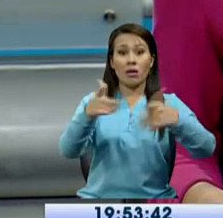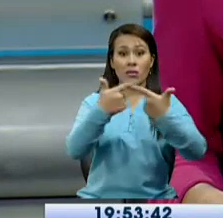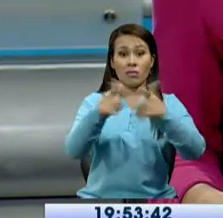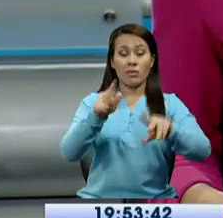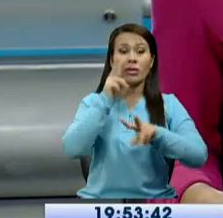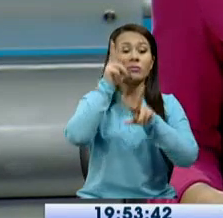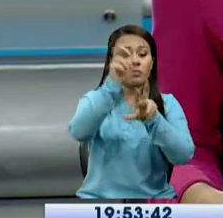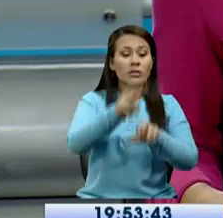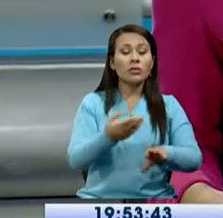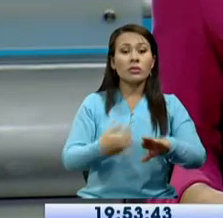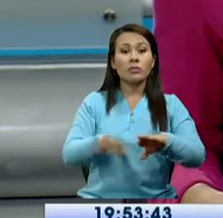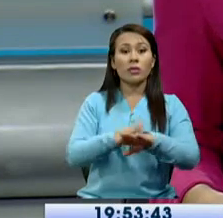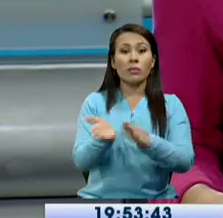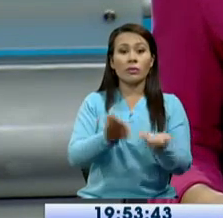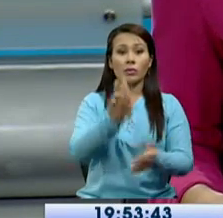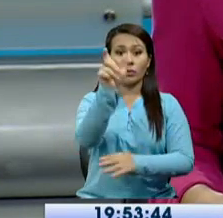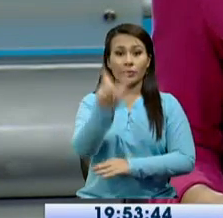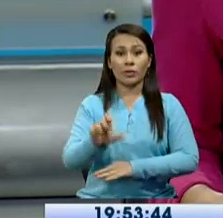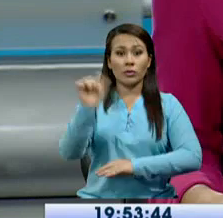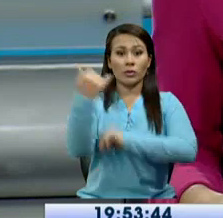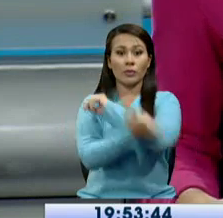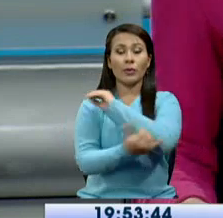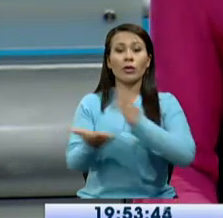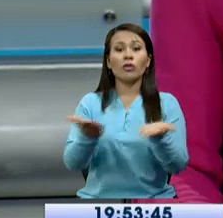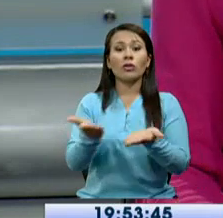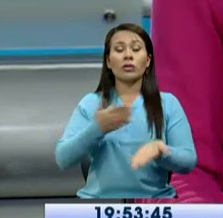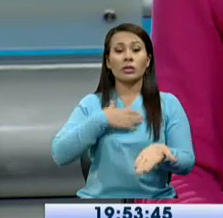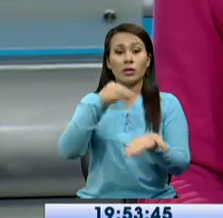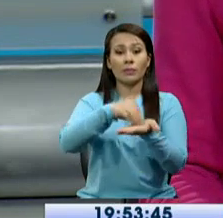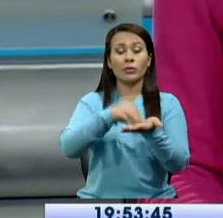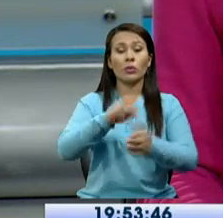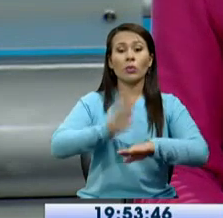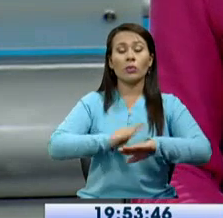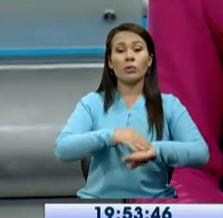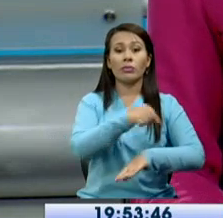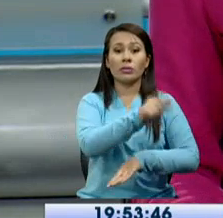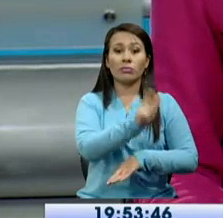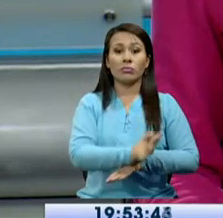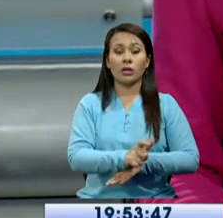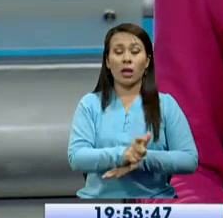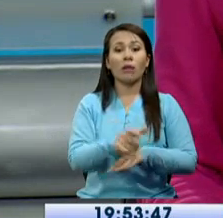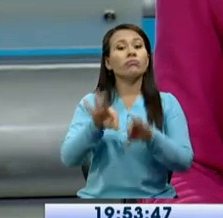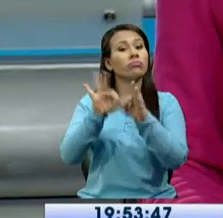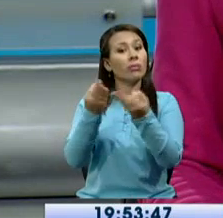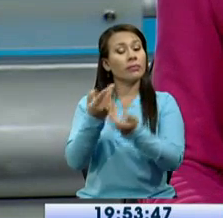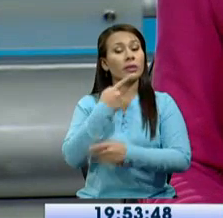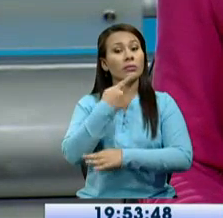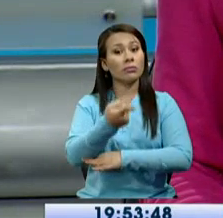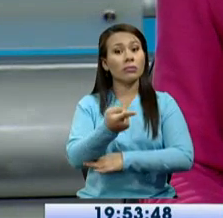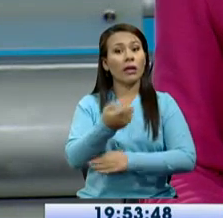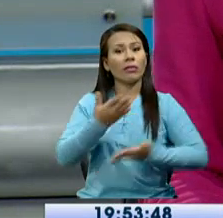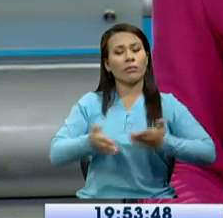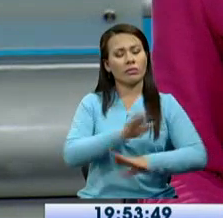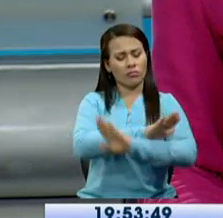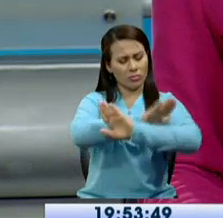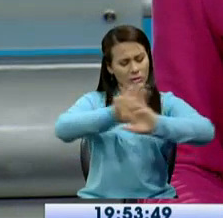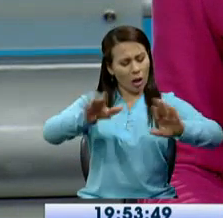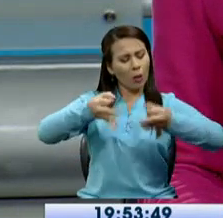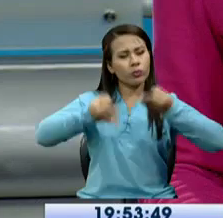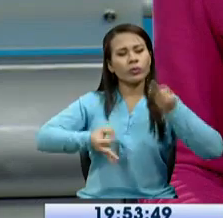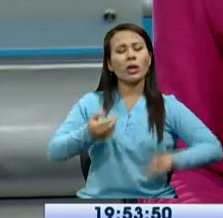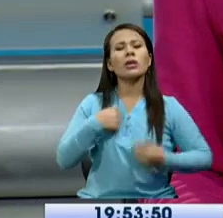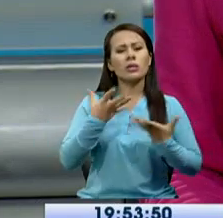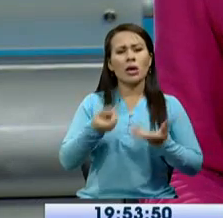del asesinato de un ciudadano extranjero, donde estaba implicado como sospechoso del crimen. Familiares aseguran que se hizo justicia y